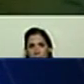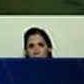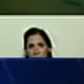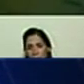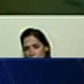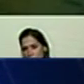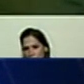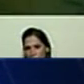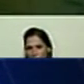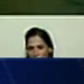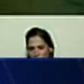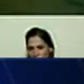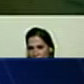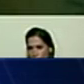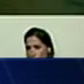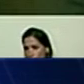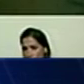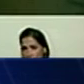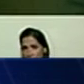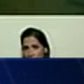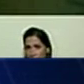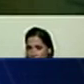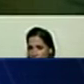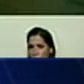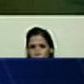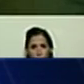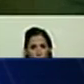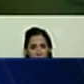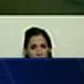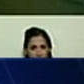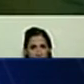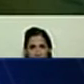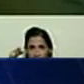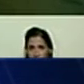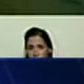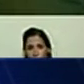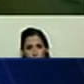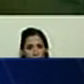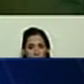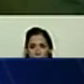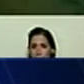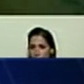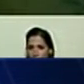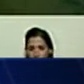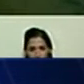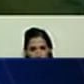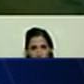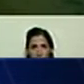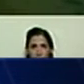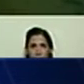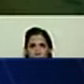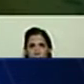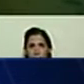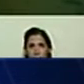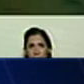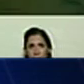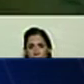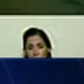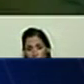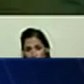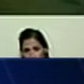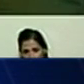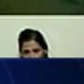mezquinas intenciones sobre los intereses reales de nuestra amada nación. Sin lugar a